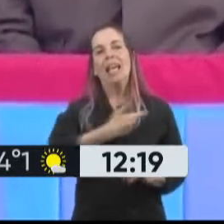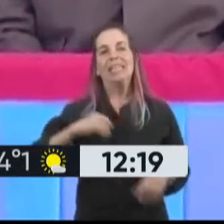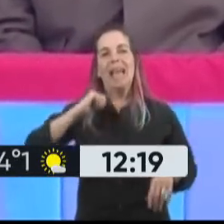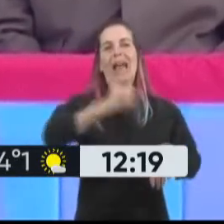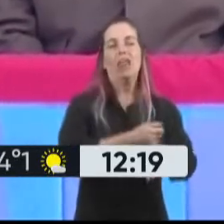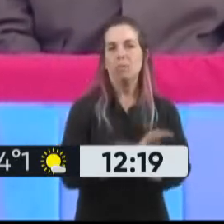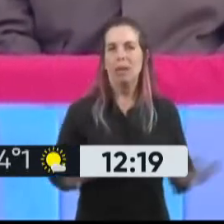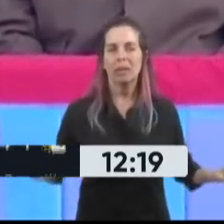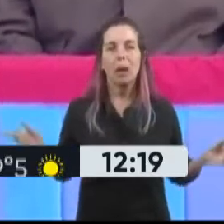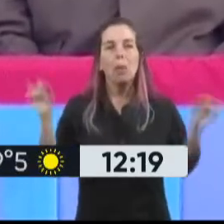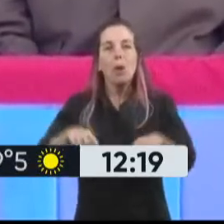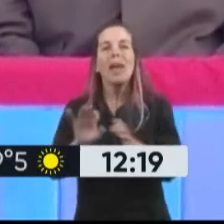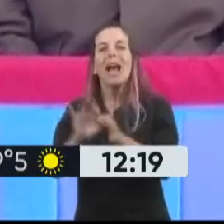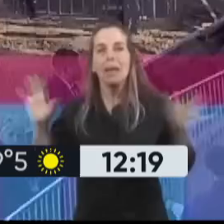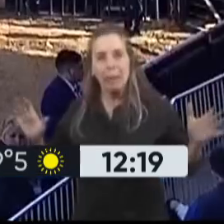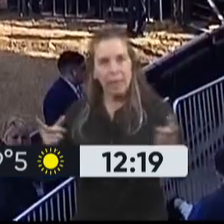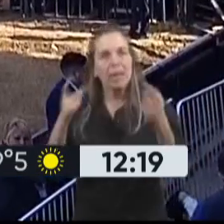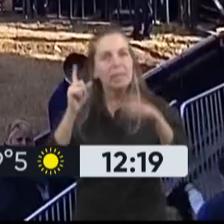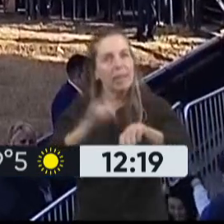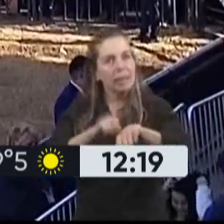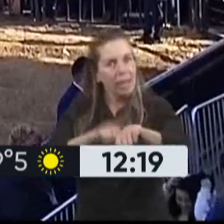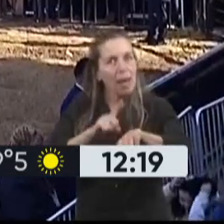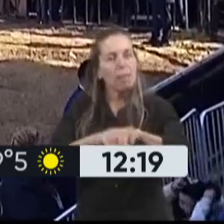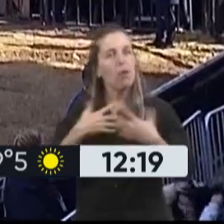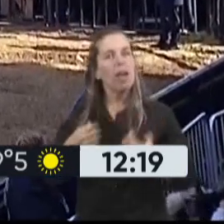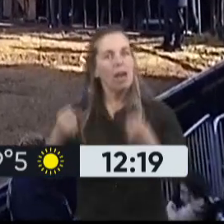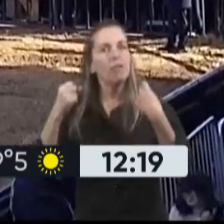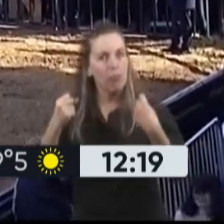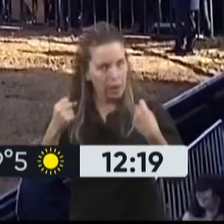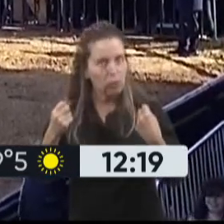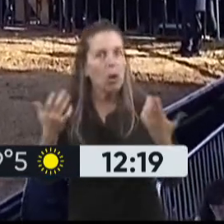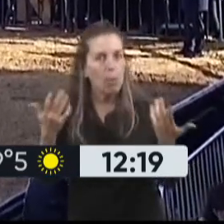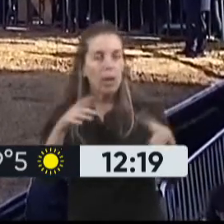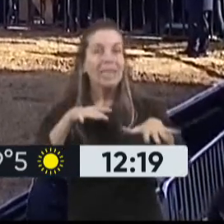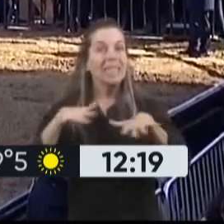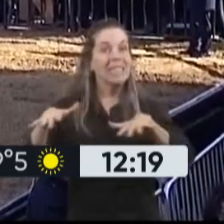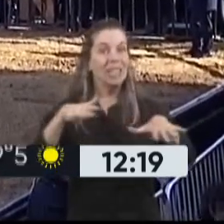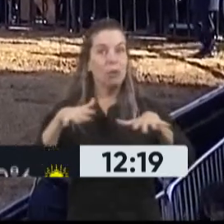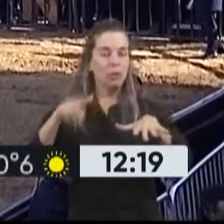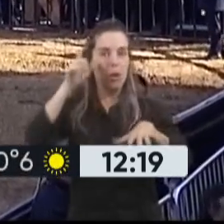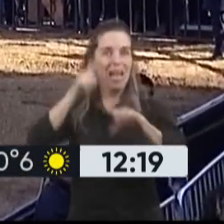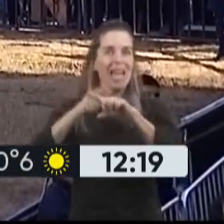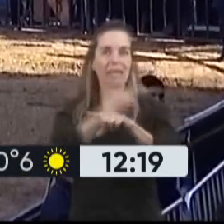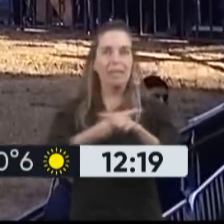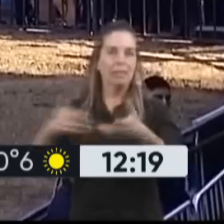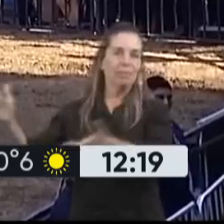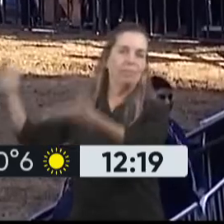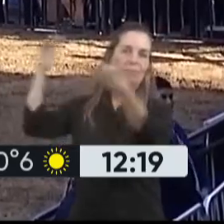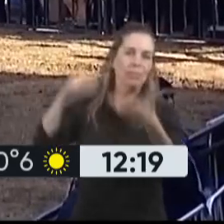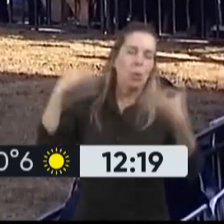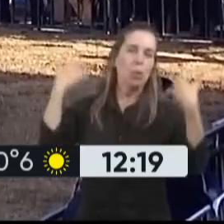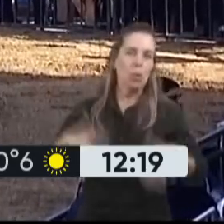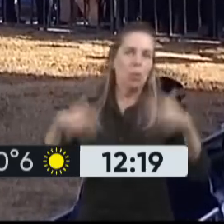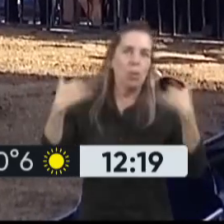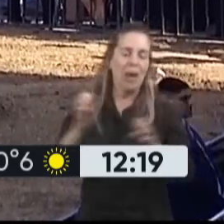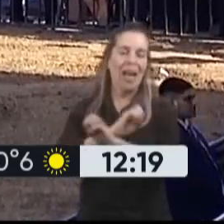de la libertad llevará un enorme esfuerzo y tiempo, porque el cuadro de situación heredado era demasiado grave para